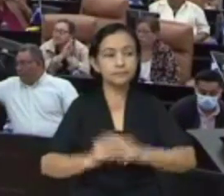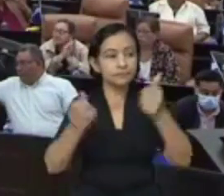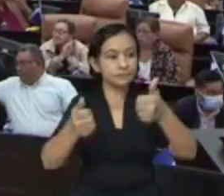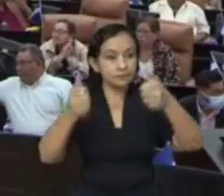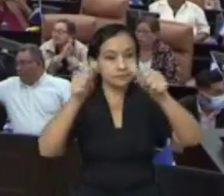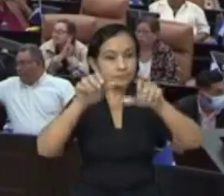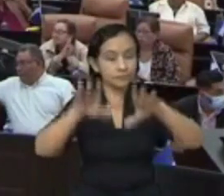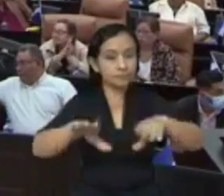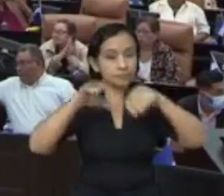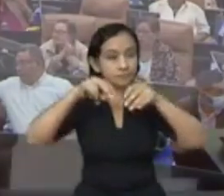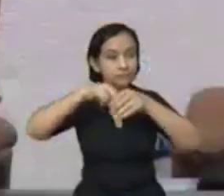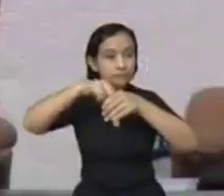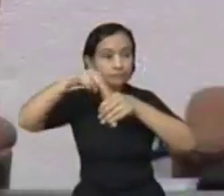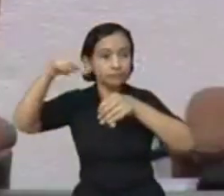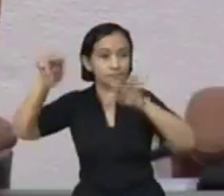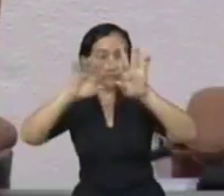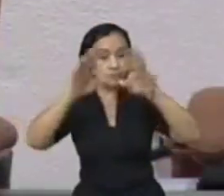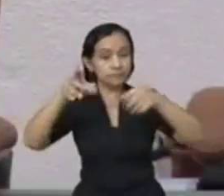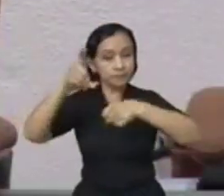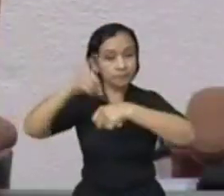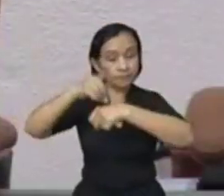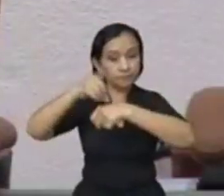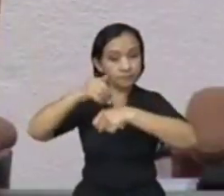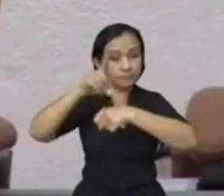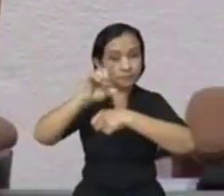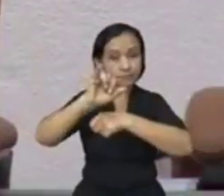Se aprueba la renuncia de la doctora Ileana Pérez